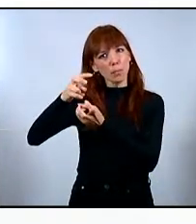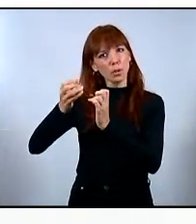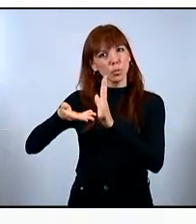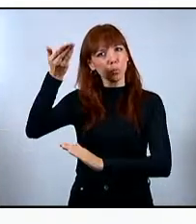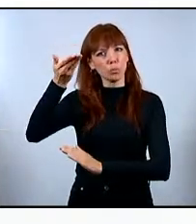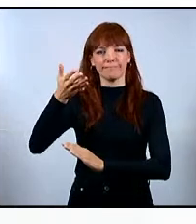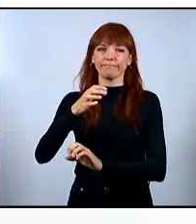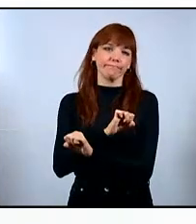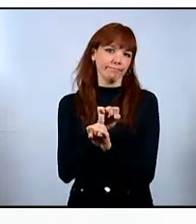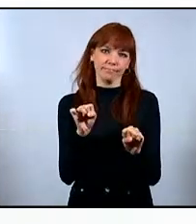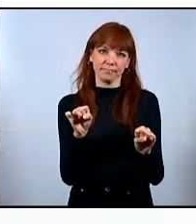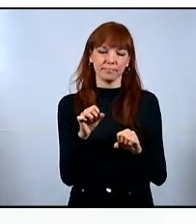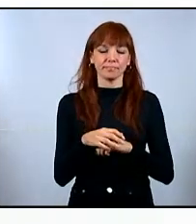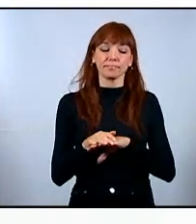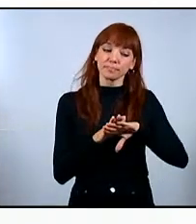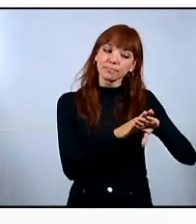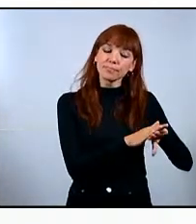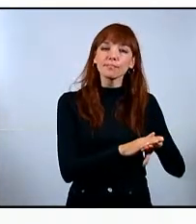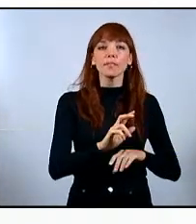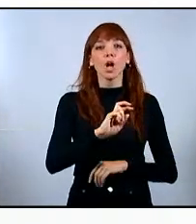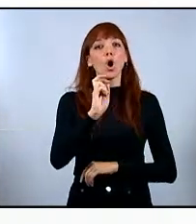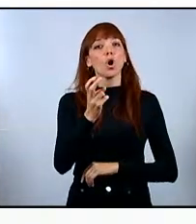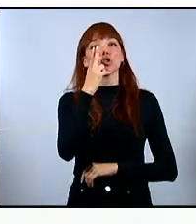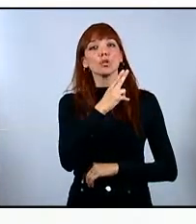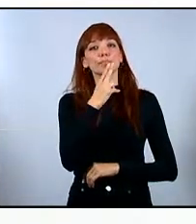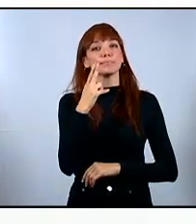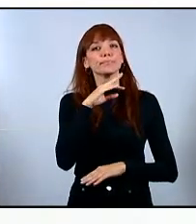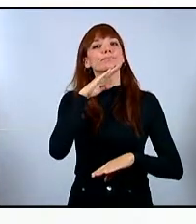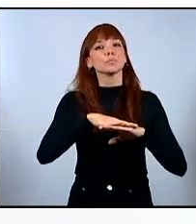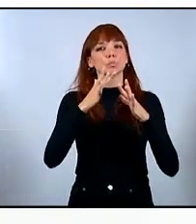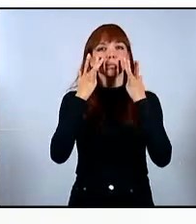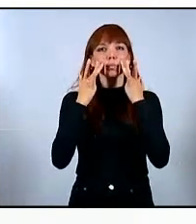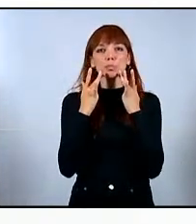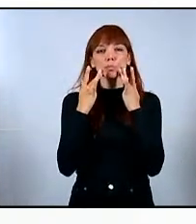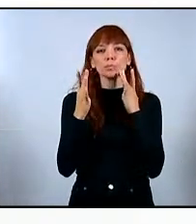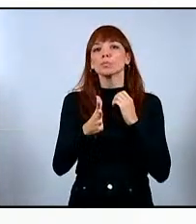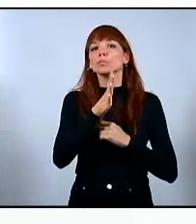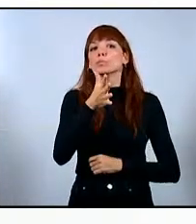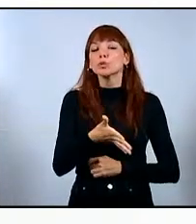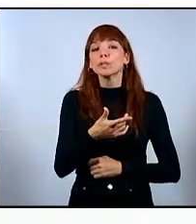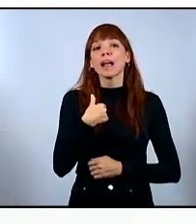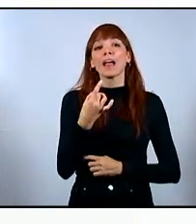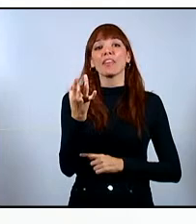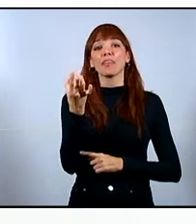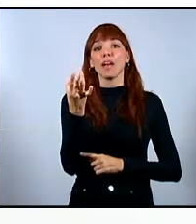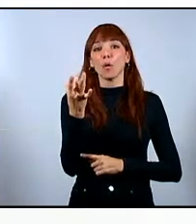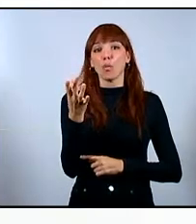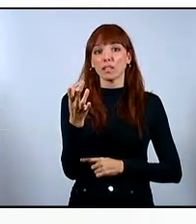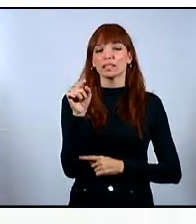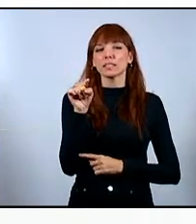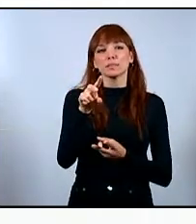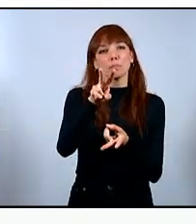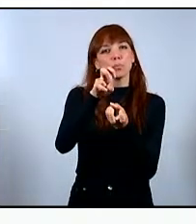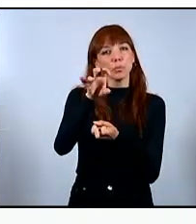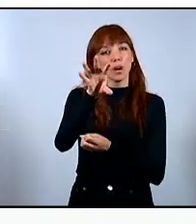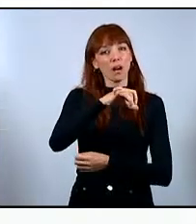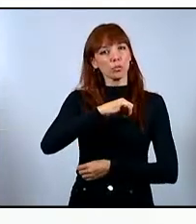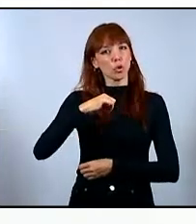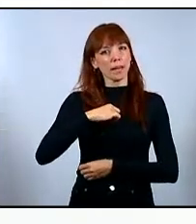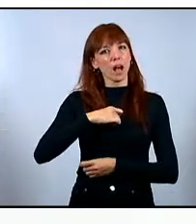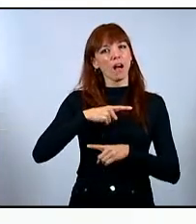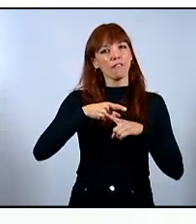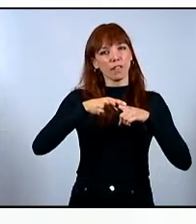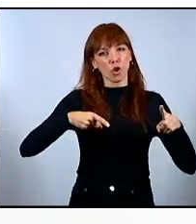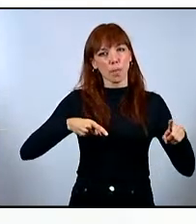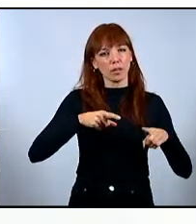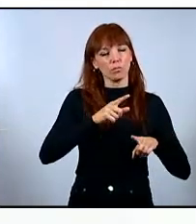hemos cumplido con otro compromiso electoral, como es el fraccionamiento de pago de las deudas tributarias autonómicas. Queremos facilitar la